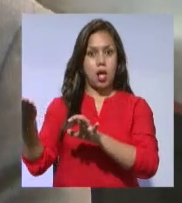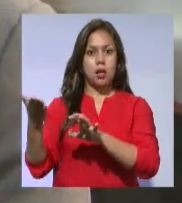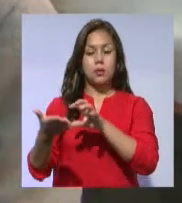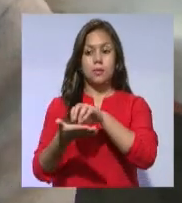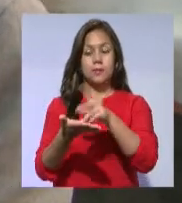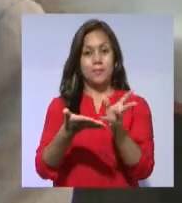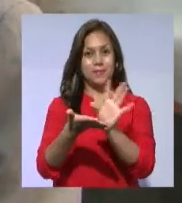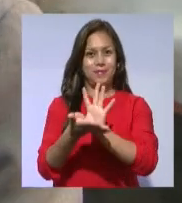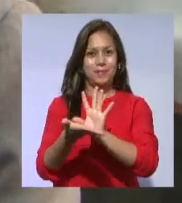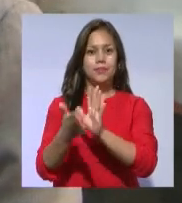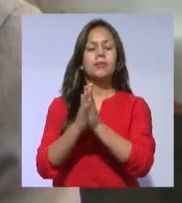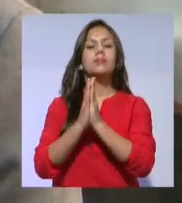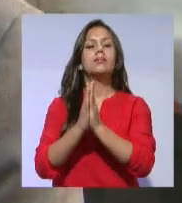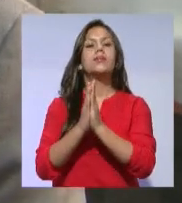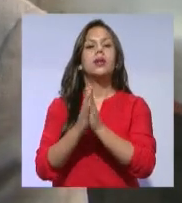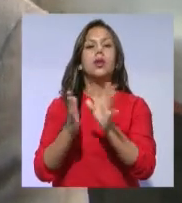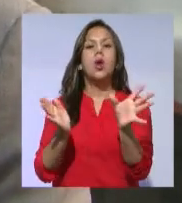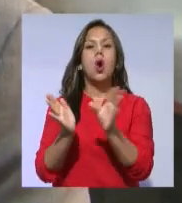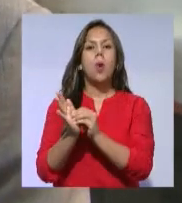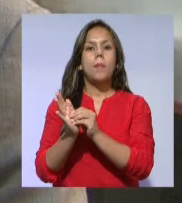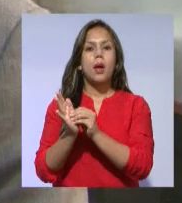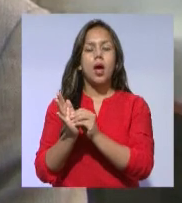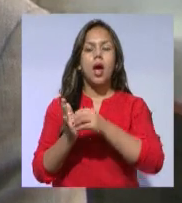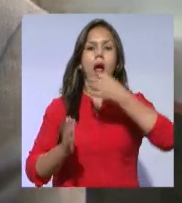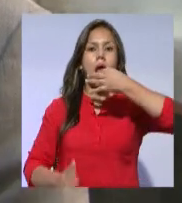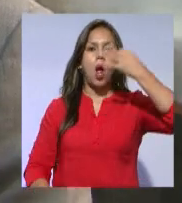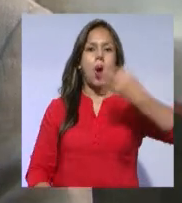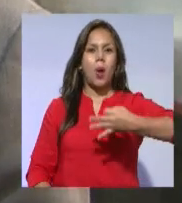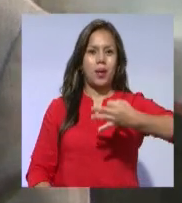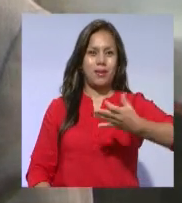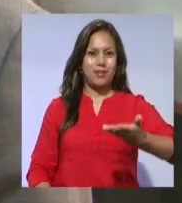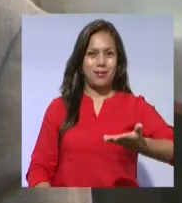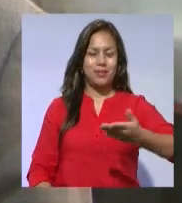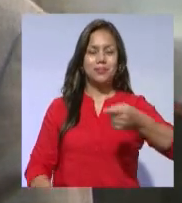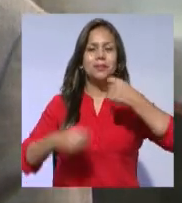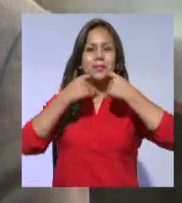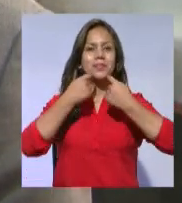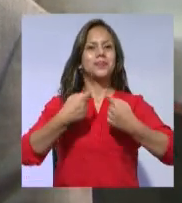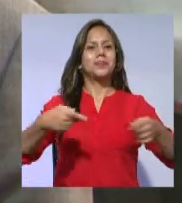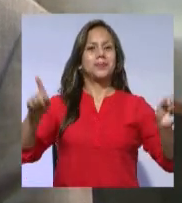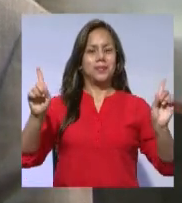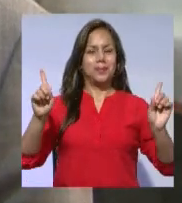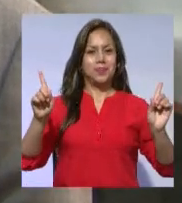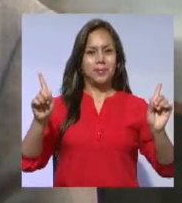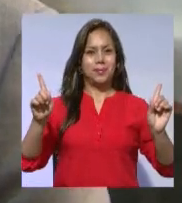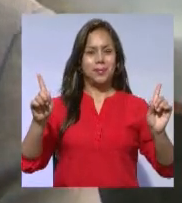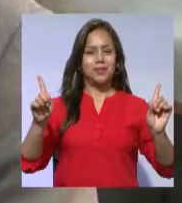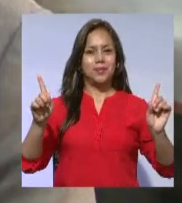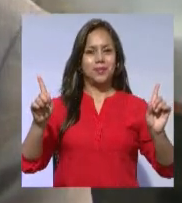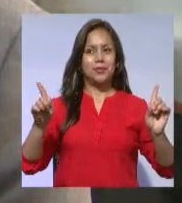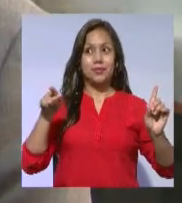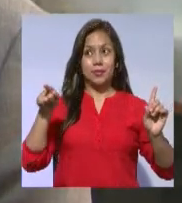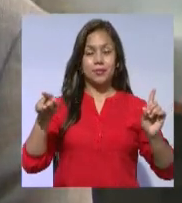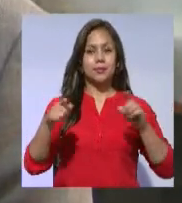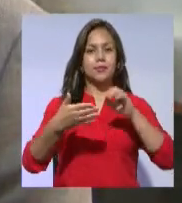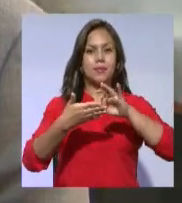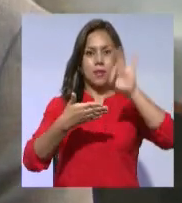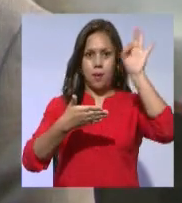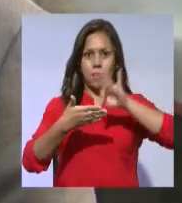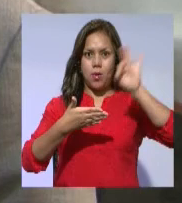asamblea pidiendo una copia original la que declaré la que declara esta aprobación